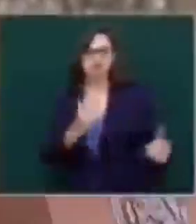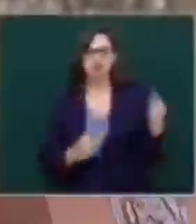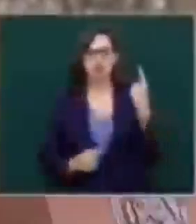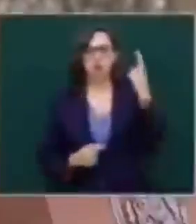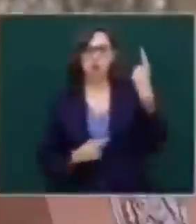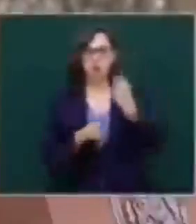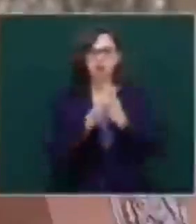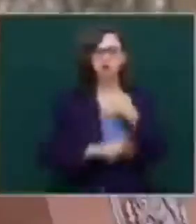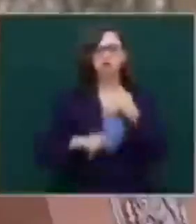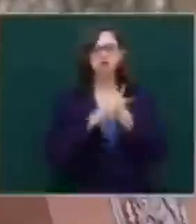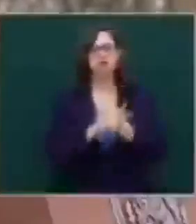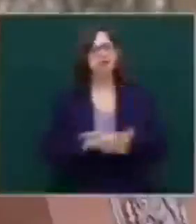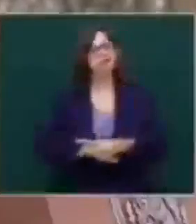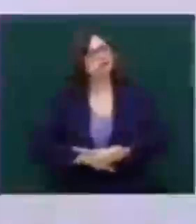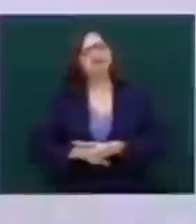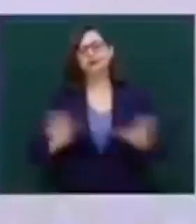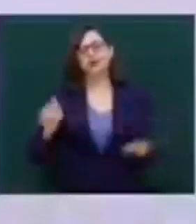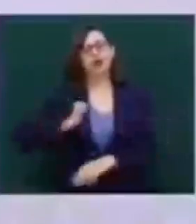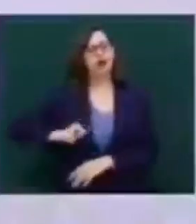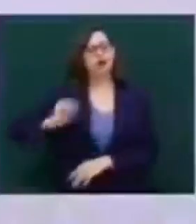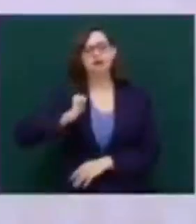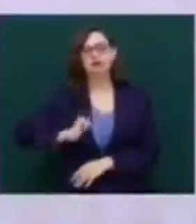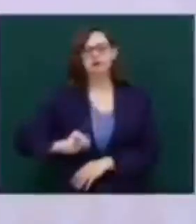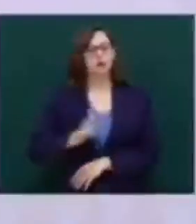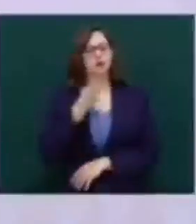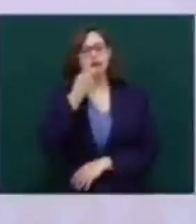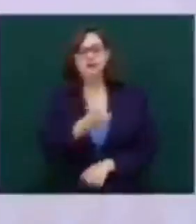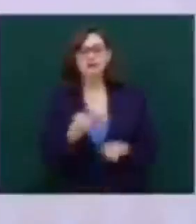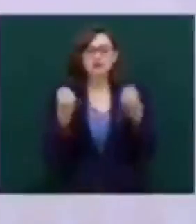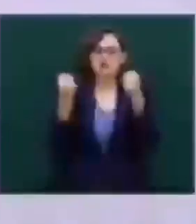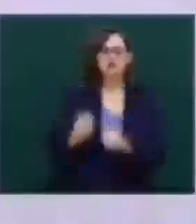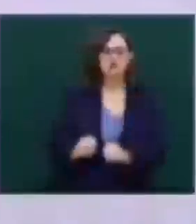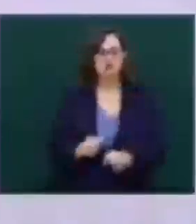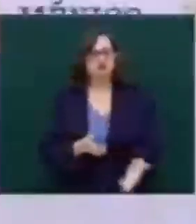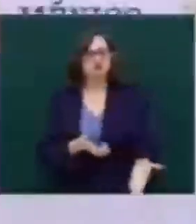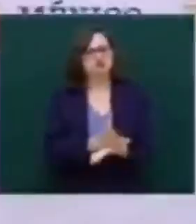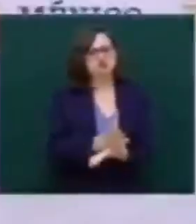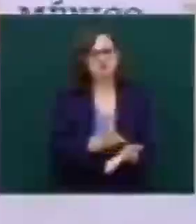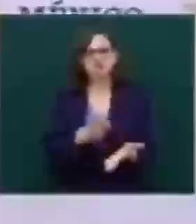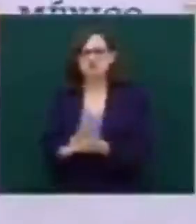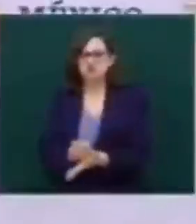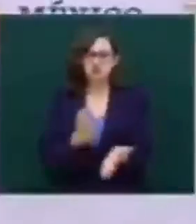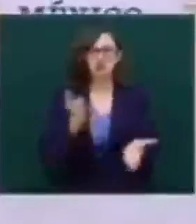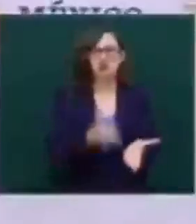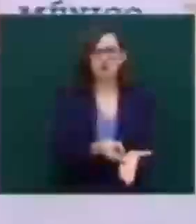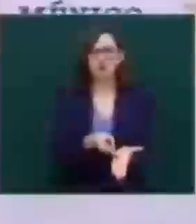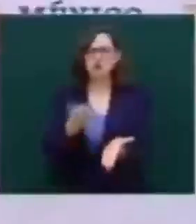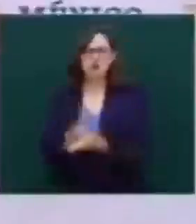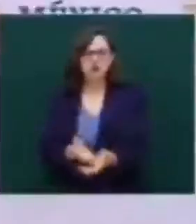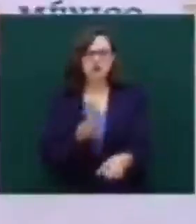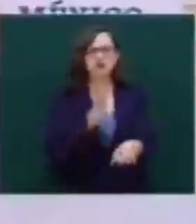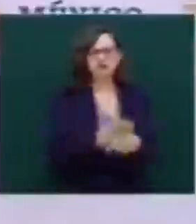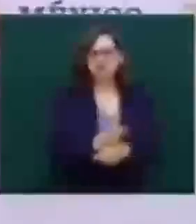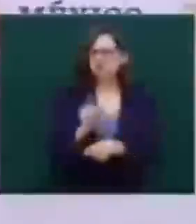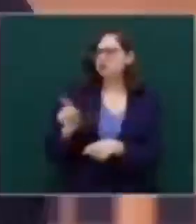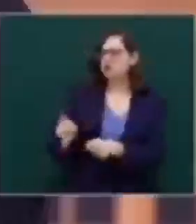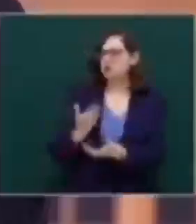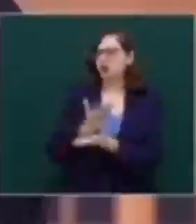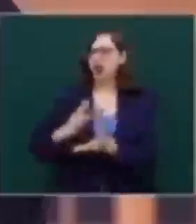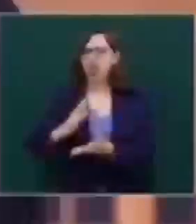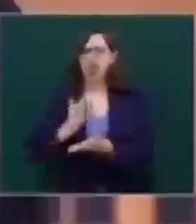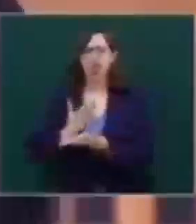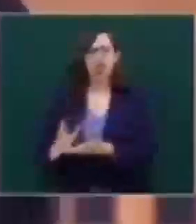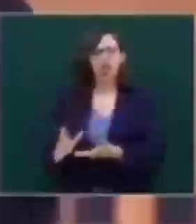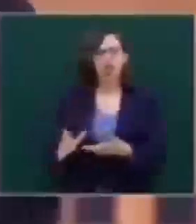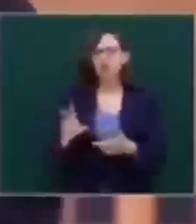superpotencia. Digamos adiós a las imposiciones, las injerencias, las sanciones, las exclusiones y los